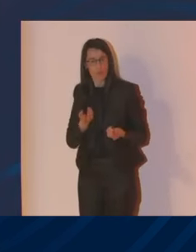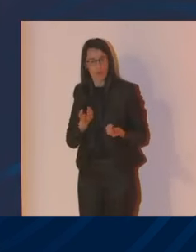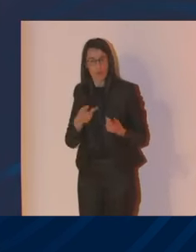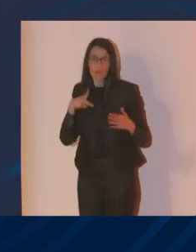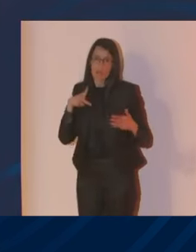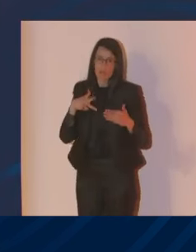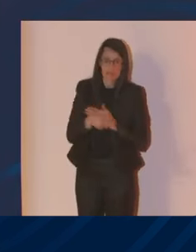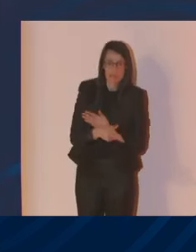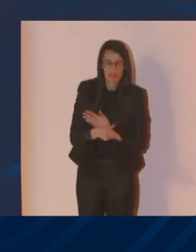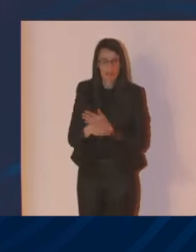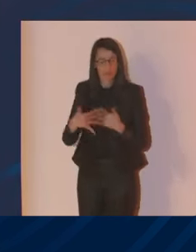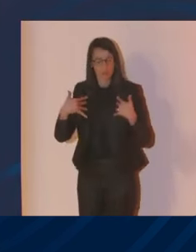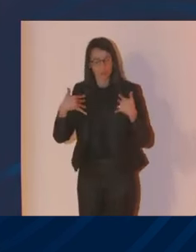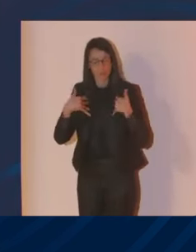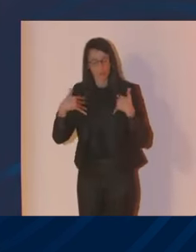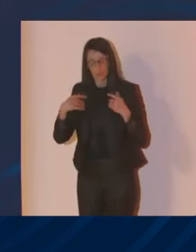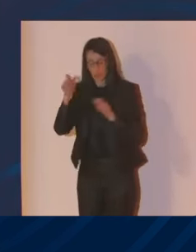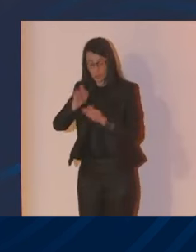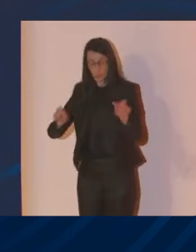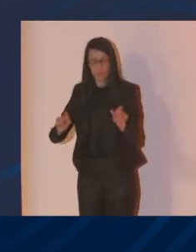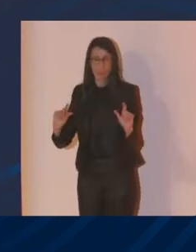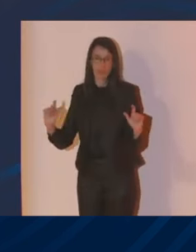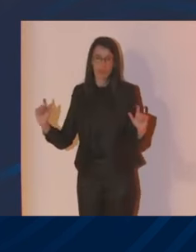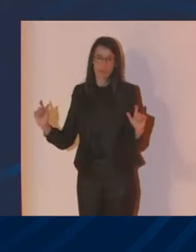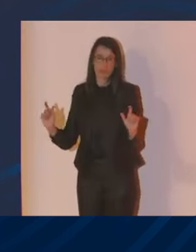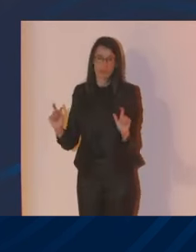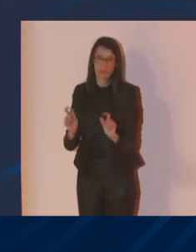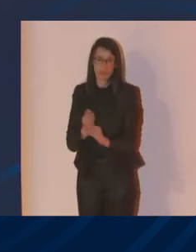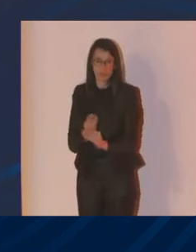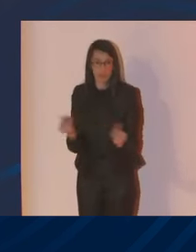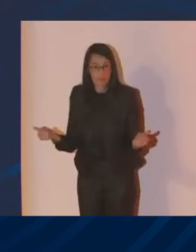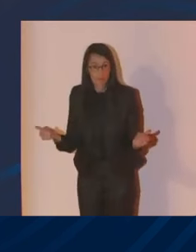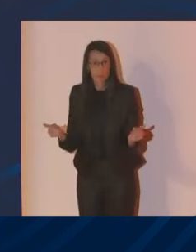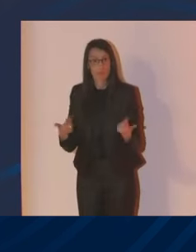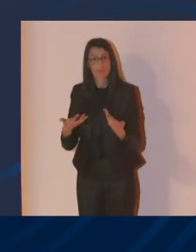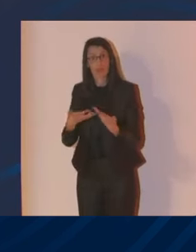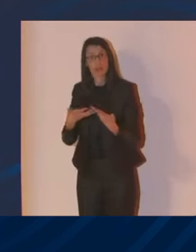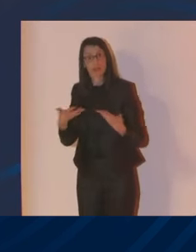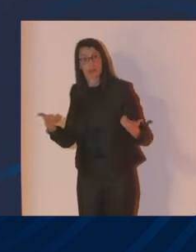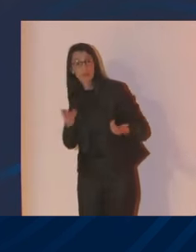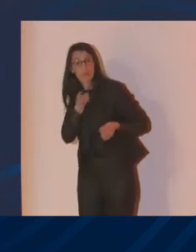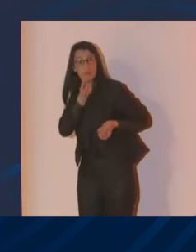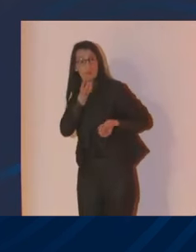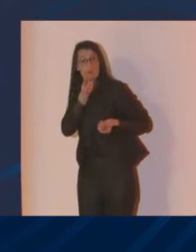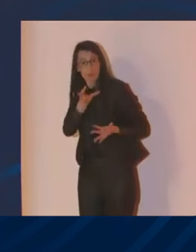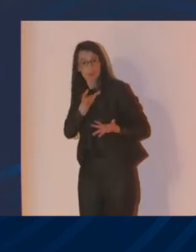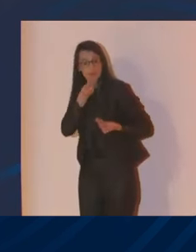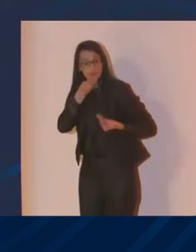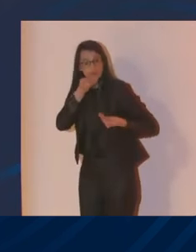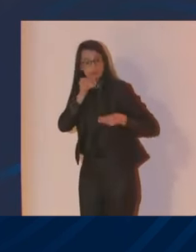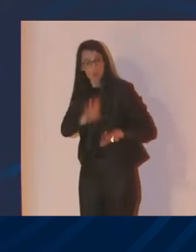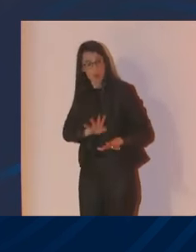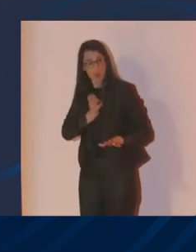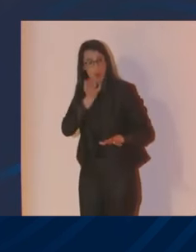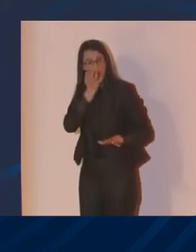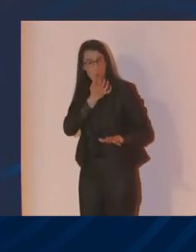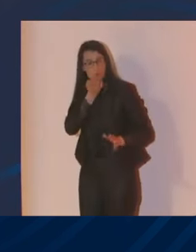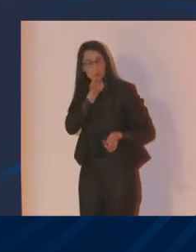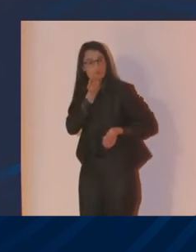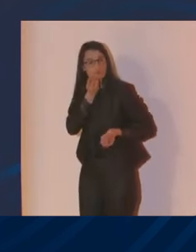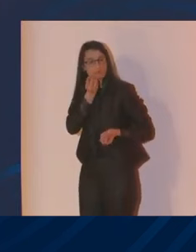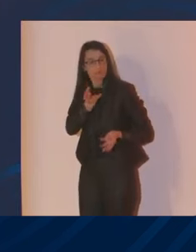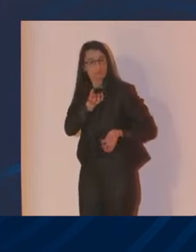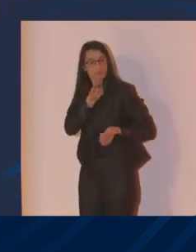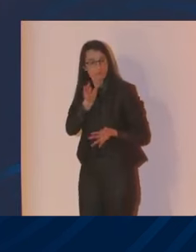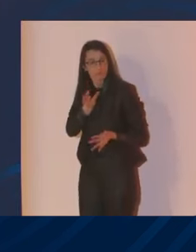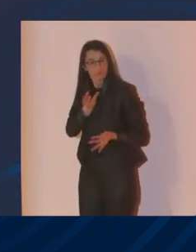y aliviar el sufrimiento humano. Es un lema que nos cuenta un relato, pues del mismo modo